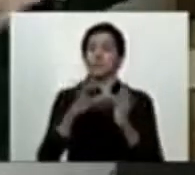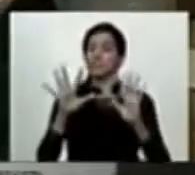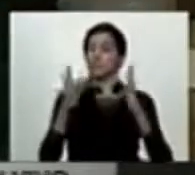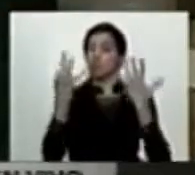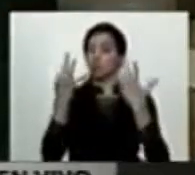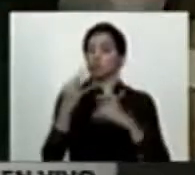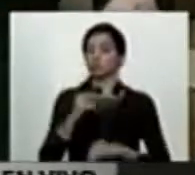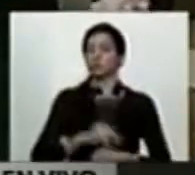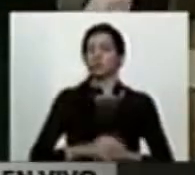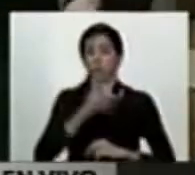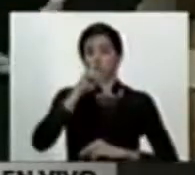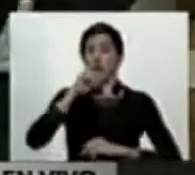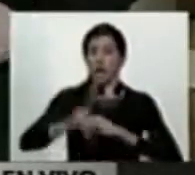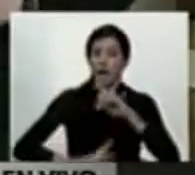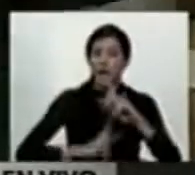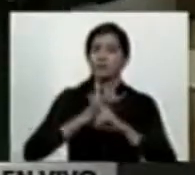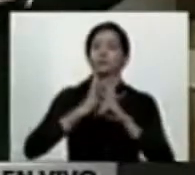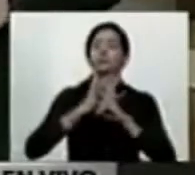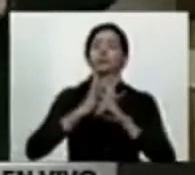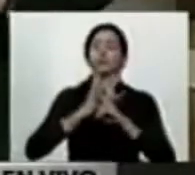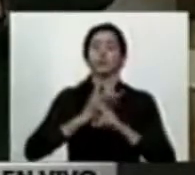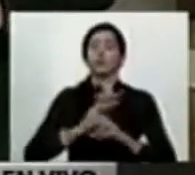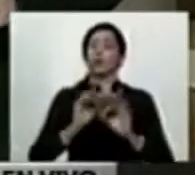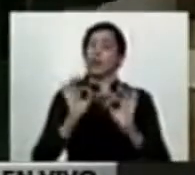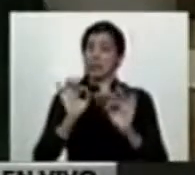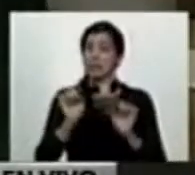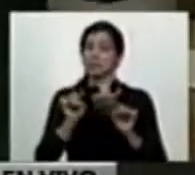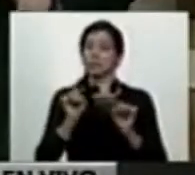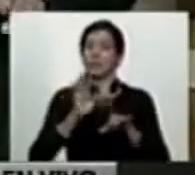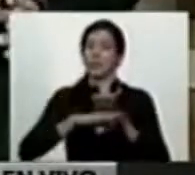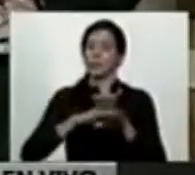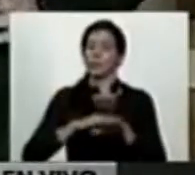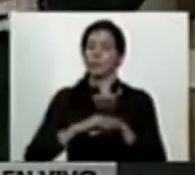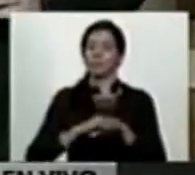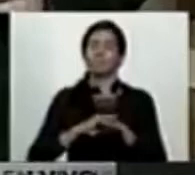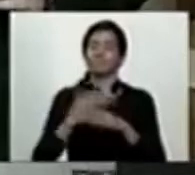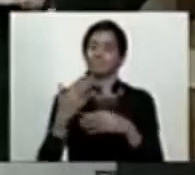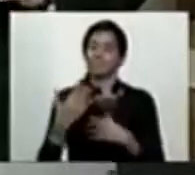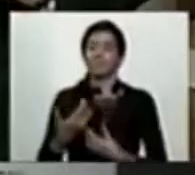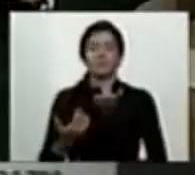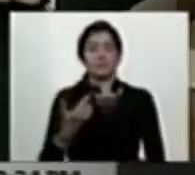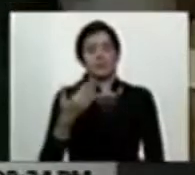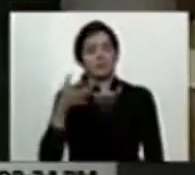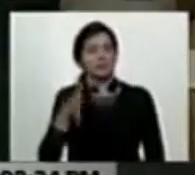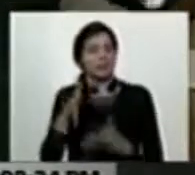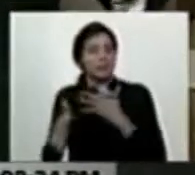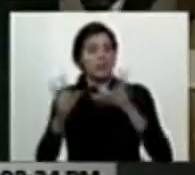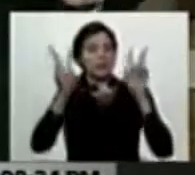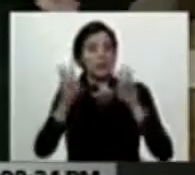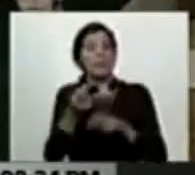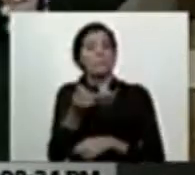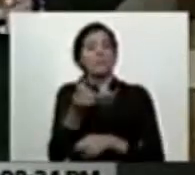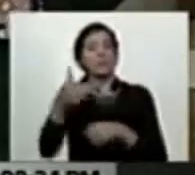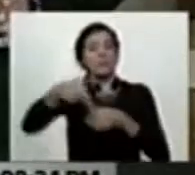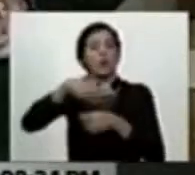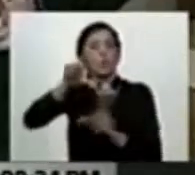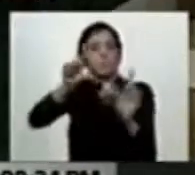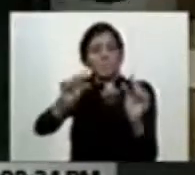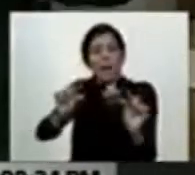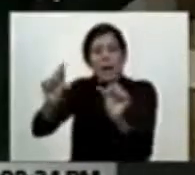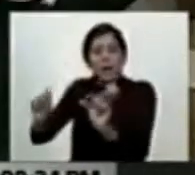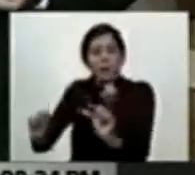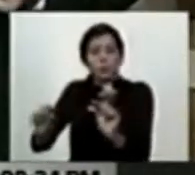2016-2018, un esfuerzo que se hace pese precisamente a la caída de los precios del petróleo. En la tarde, el presidente de la